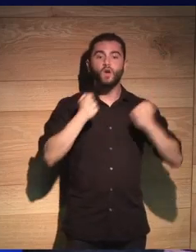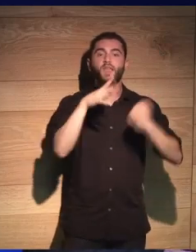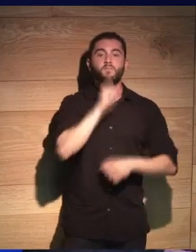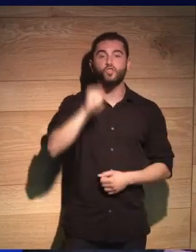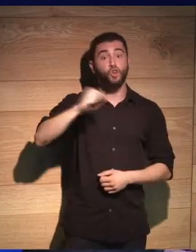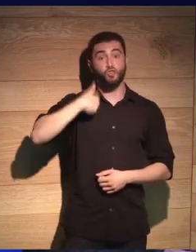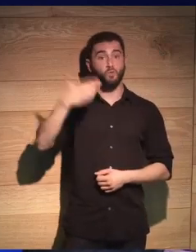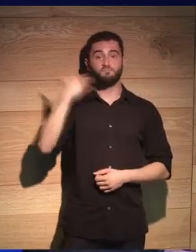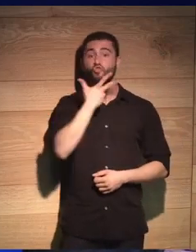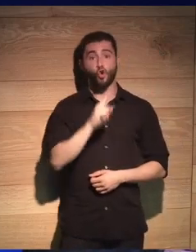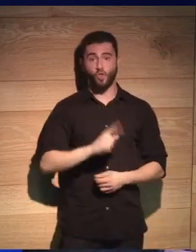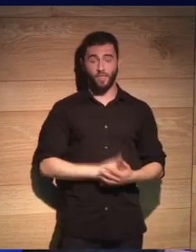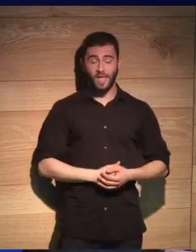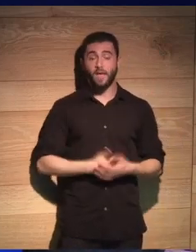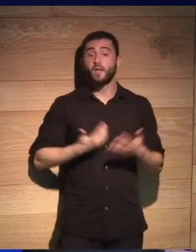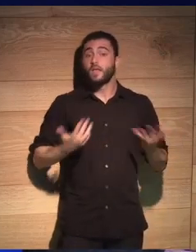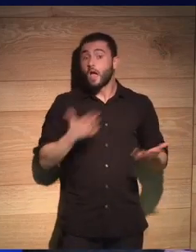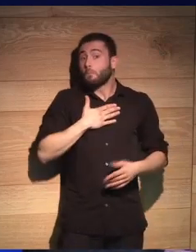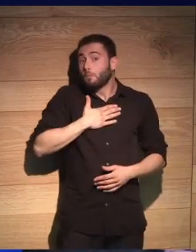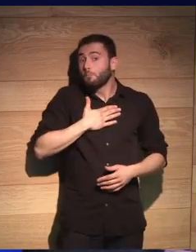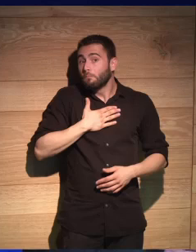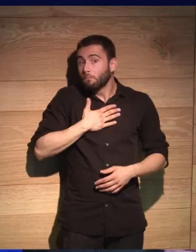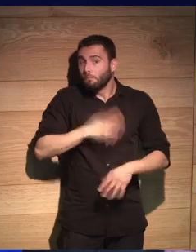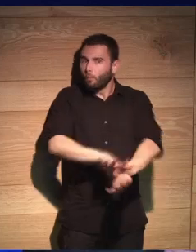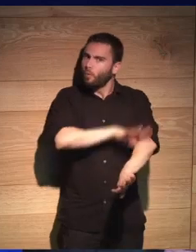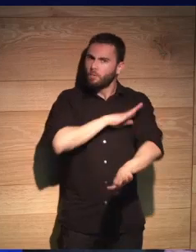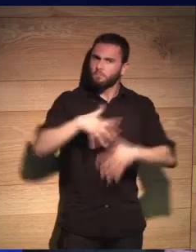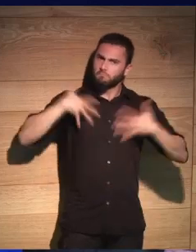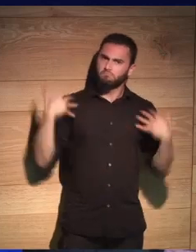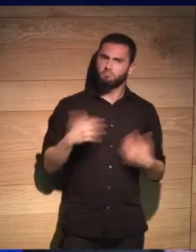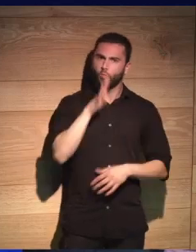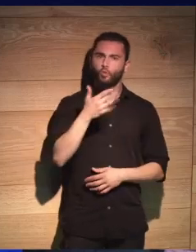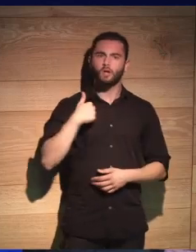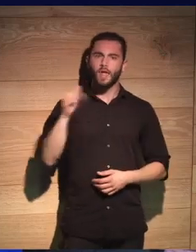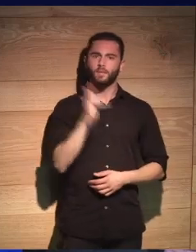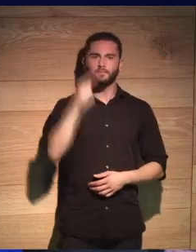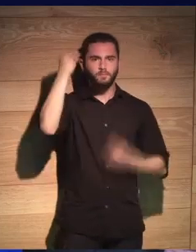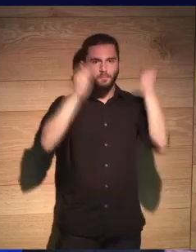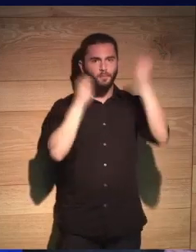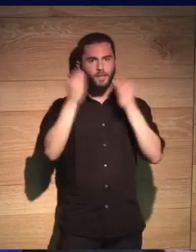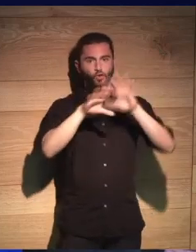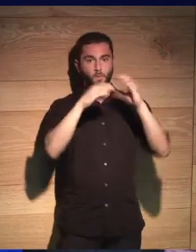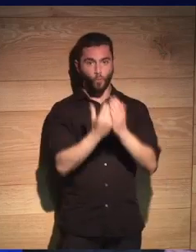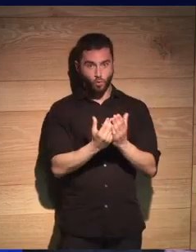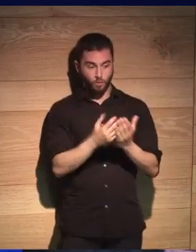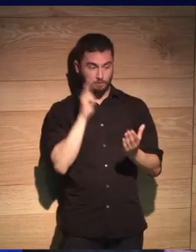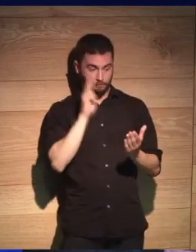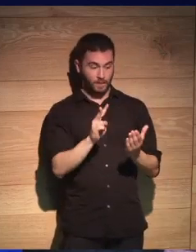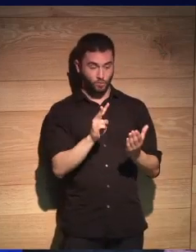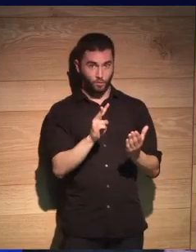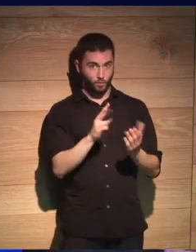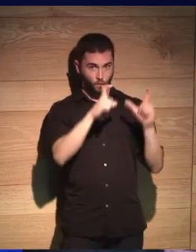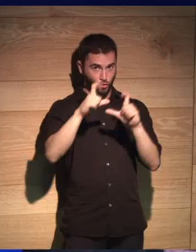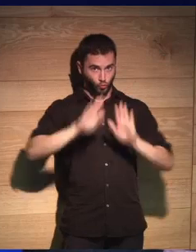conocía y que a mí me enternecen, porque además pienso, el mundo que estamos viendo en las